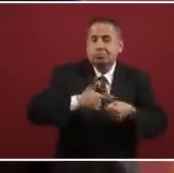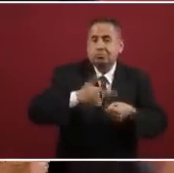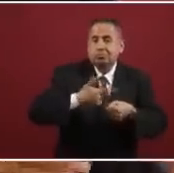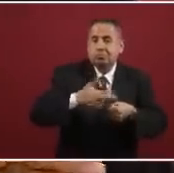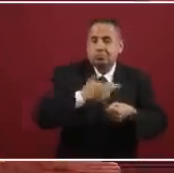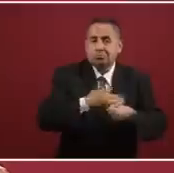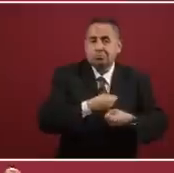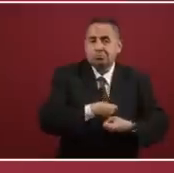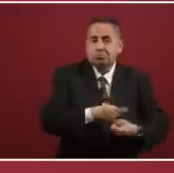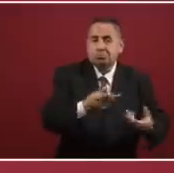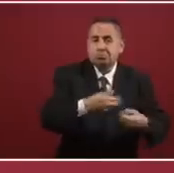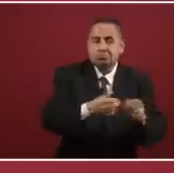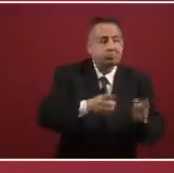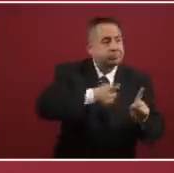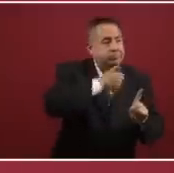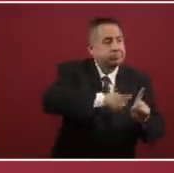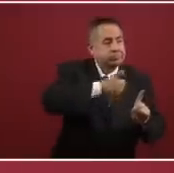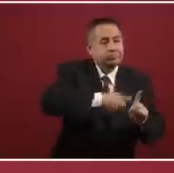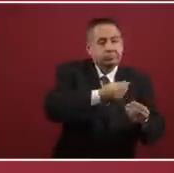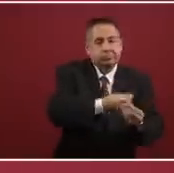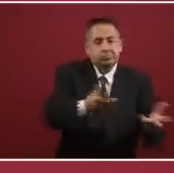refresco,